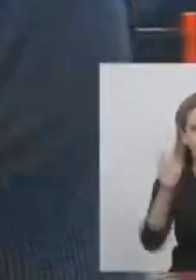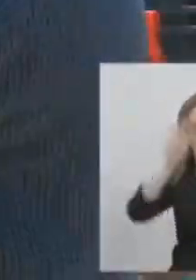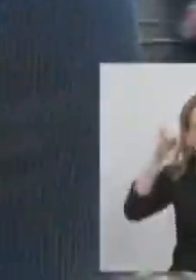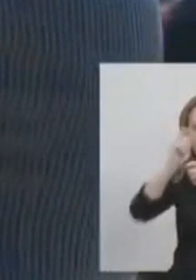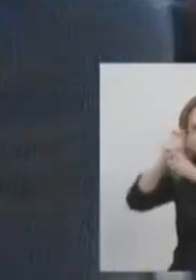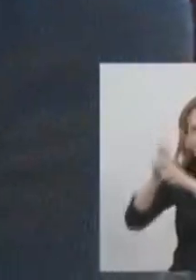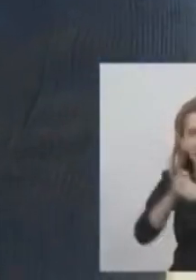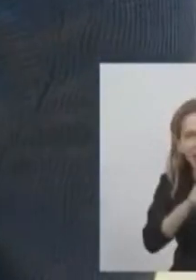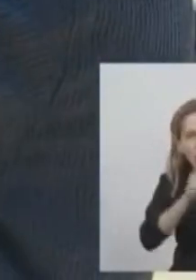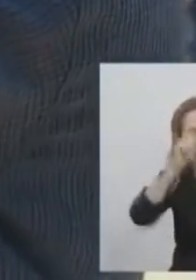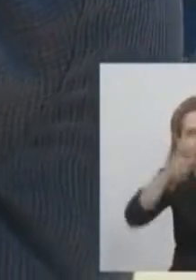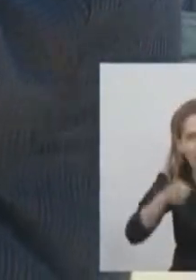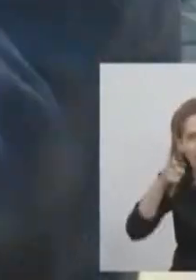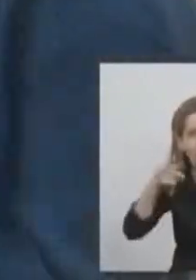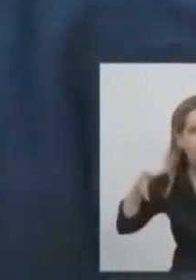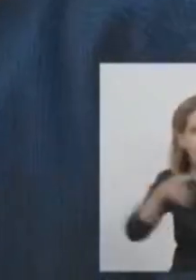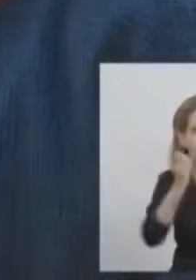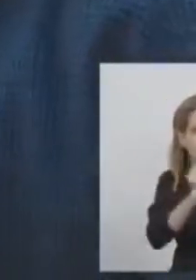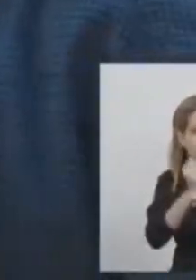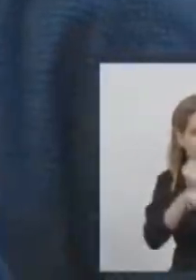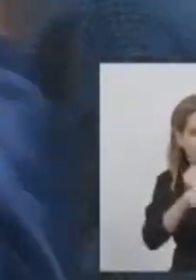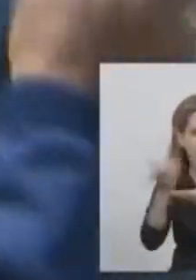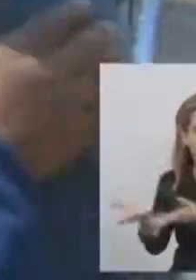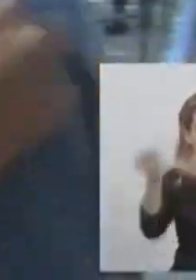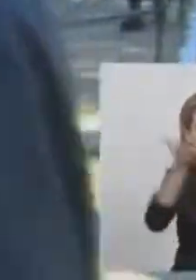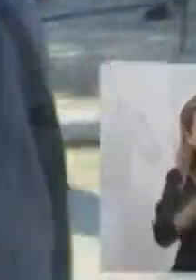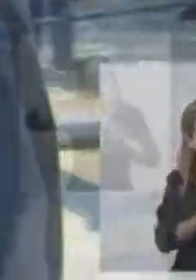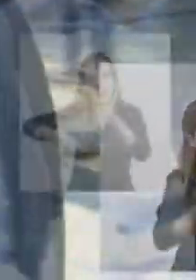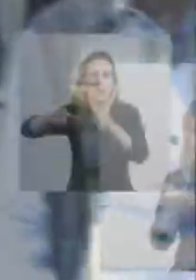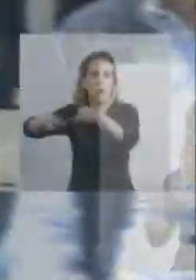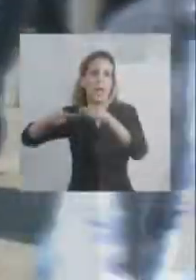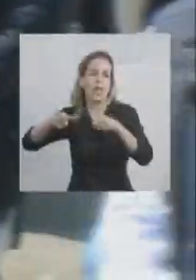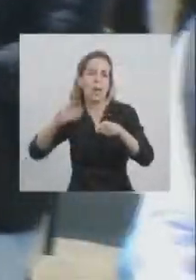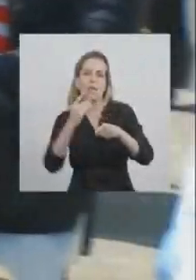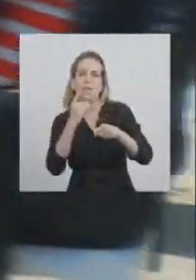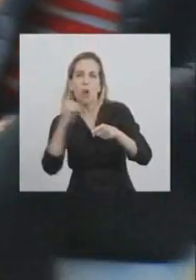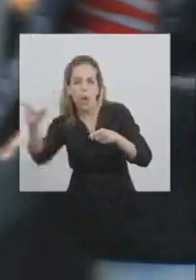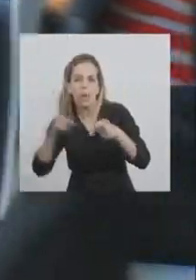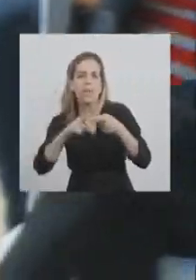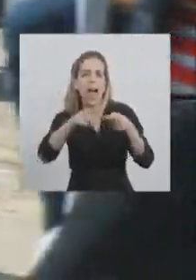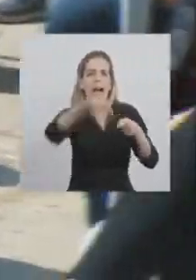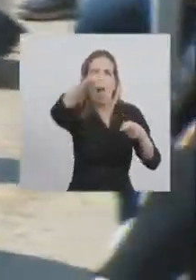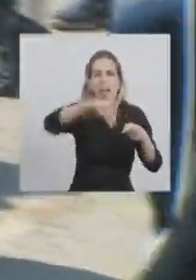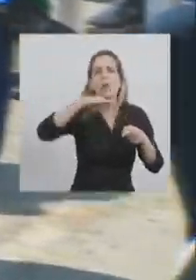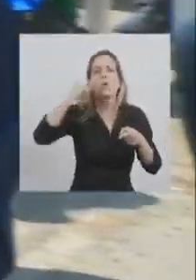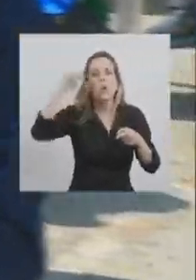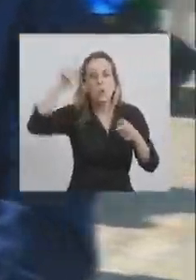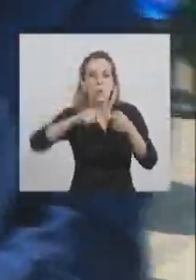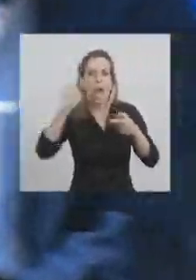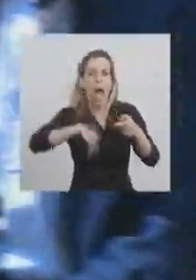Después de casi un año de exilio político en Buenos Aires, el exgobernante Evo Morales y su exvicepresidente Álvaro García